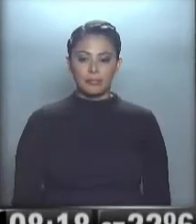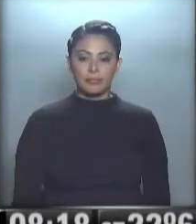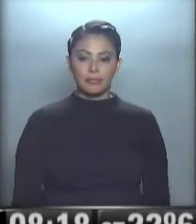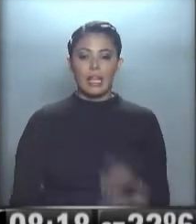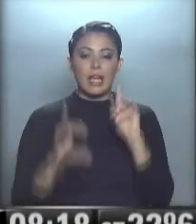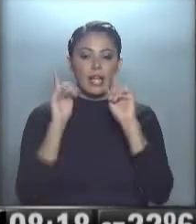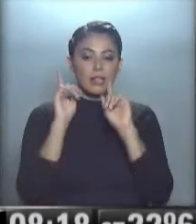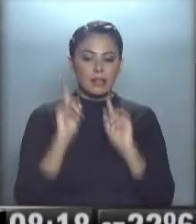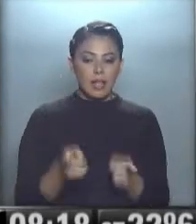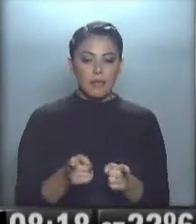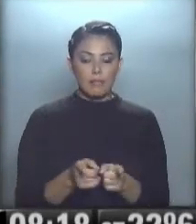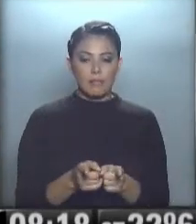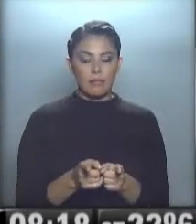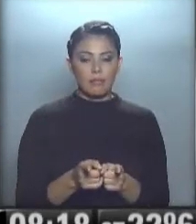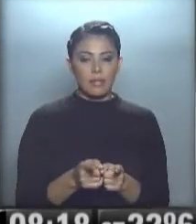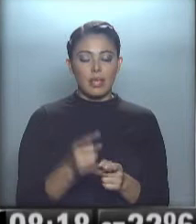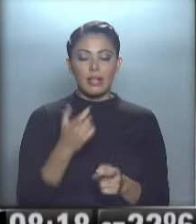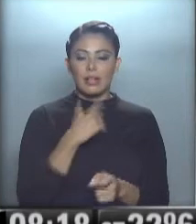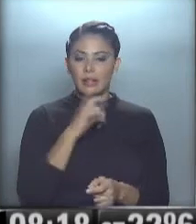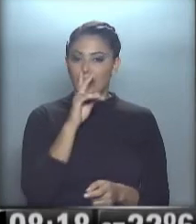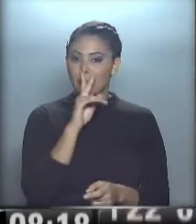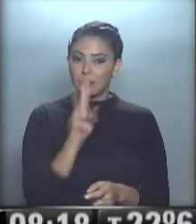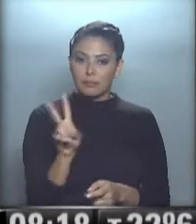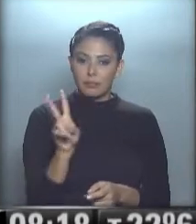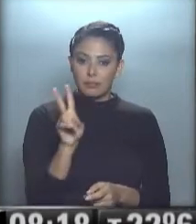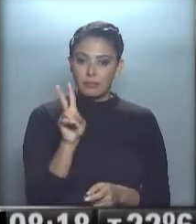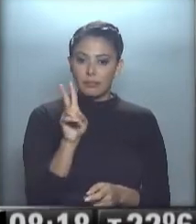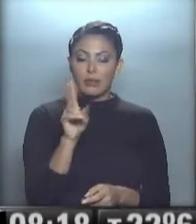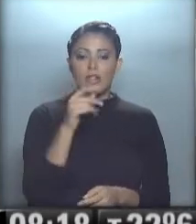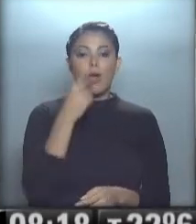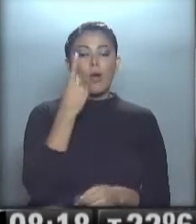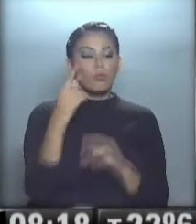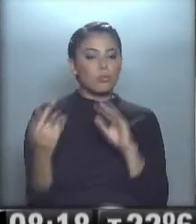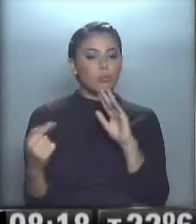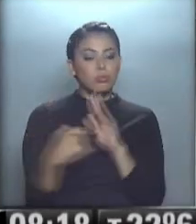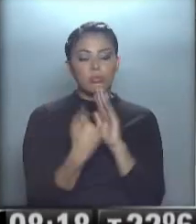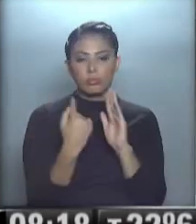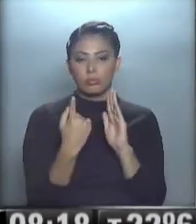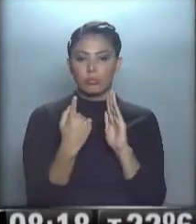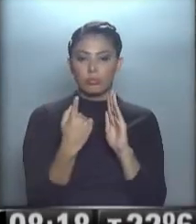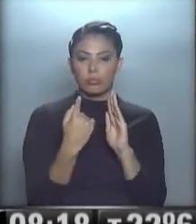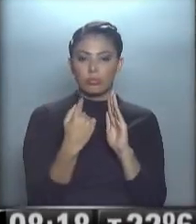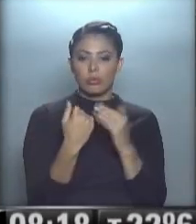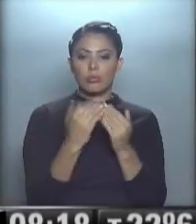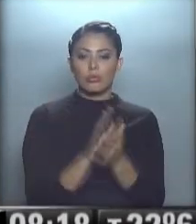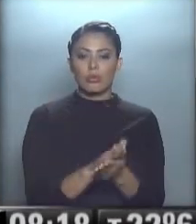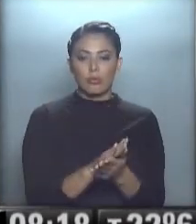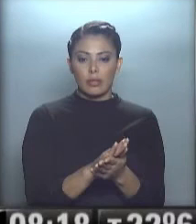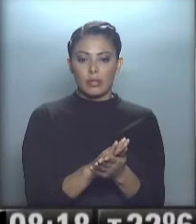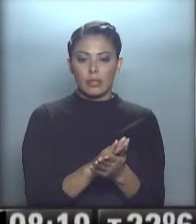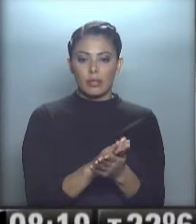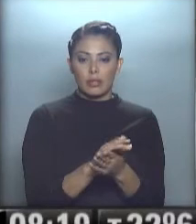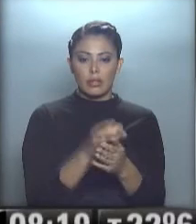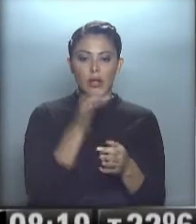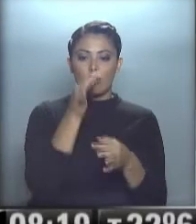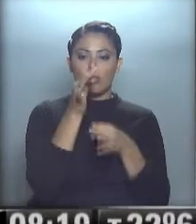pero también observar que uno de los tópicos de la conversación